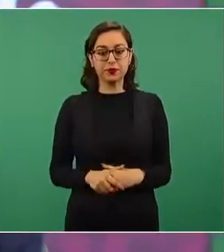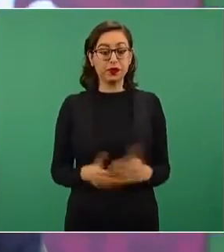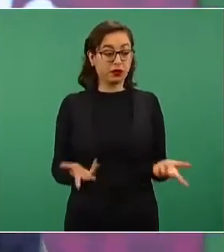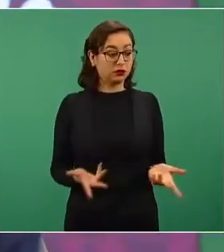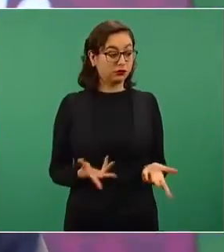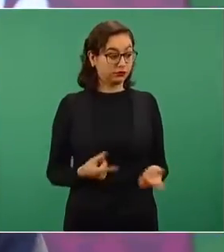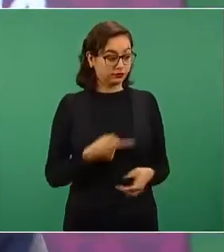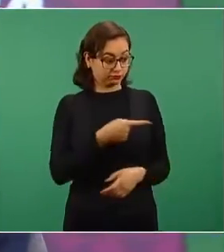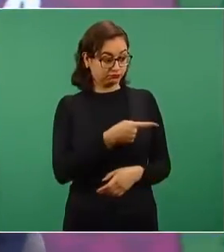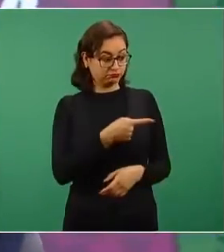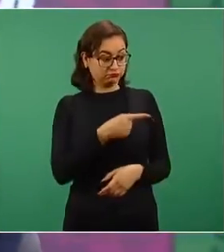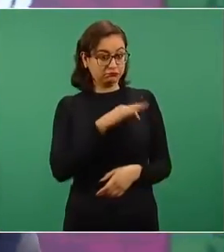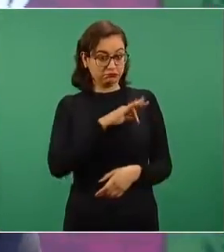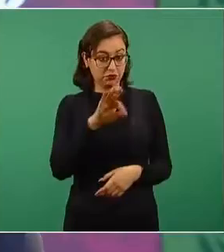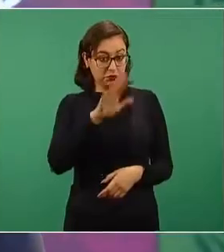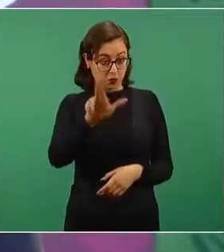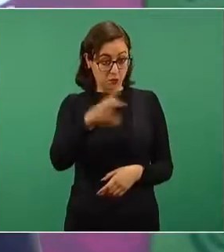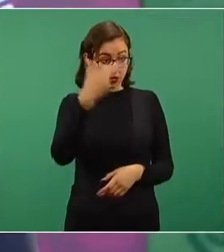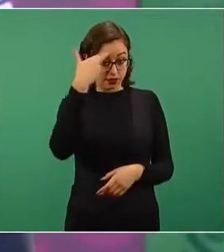memoria